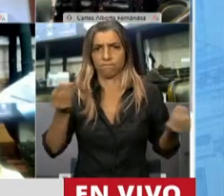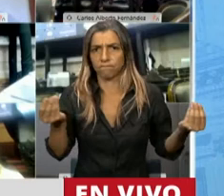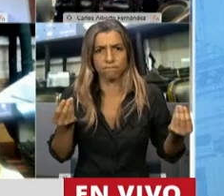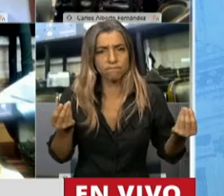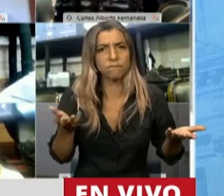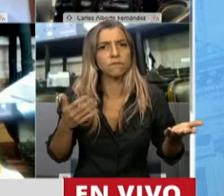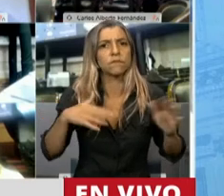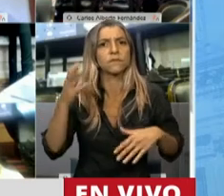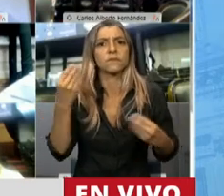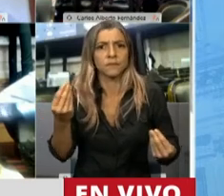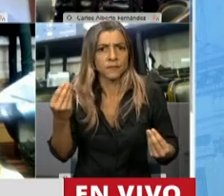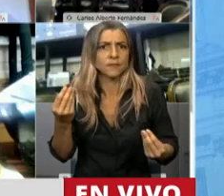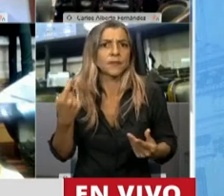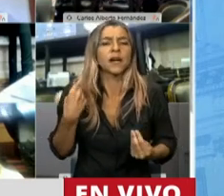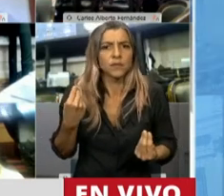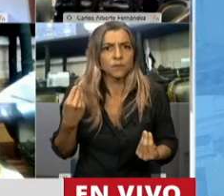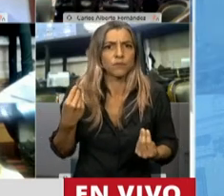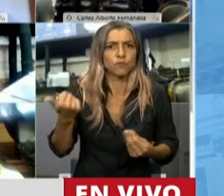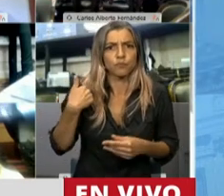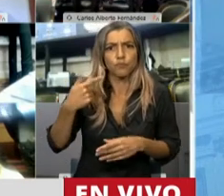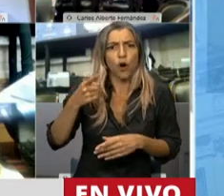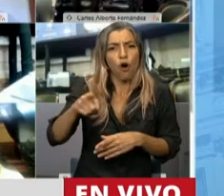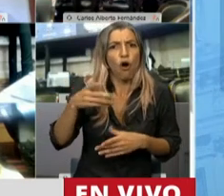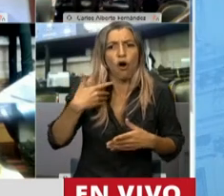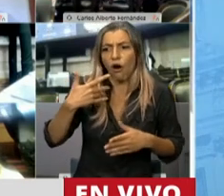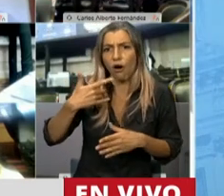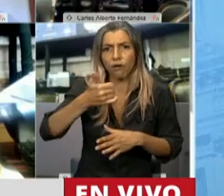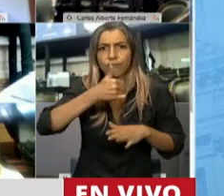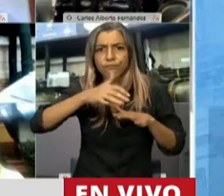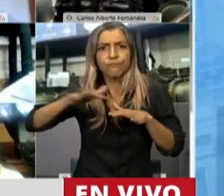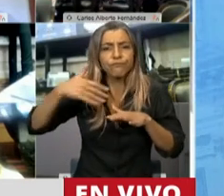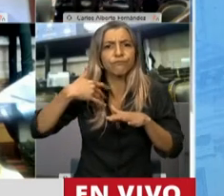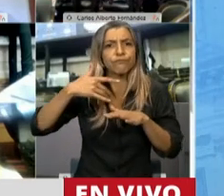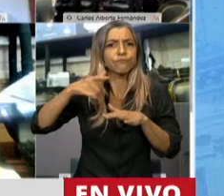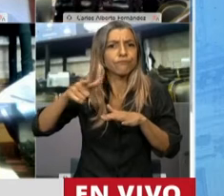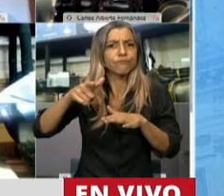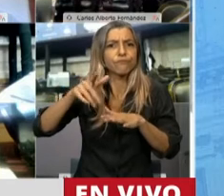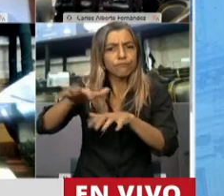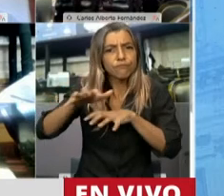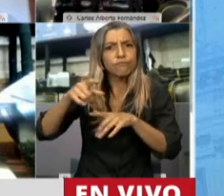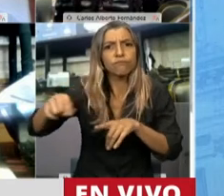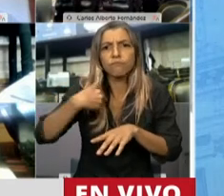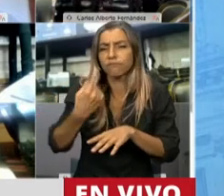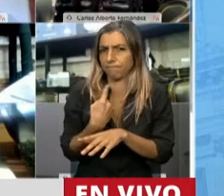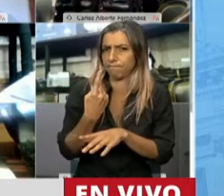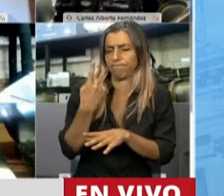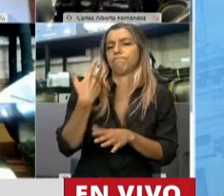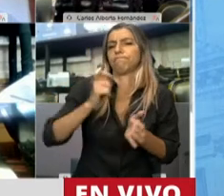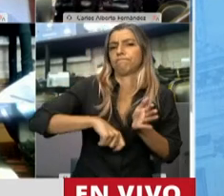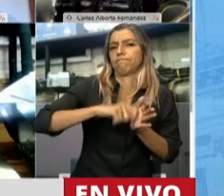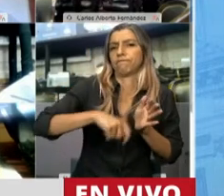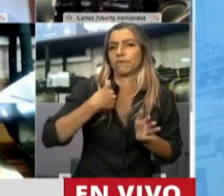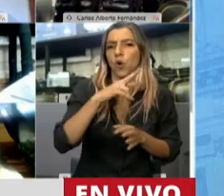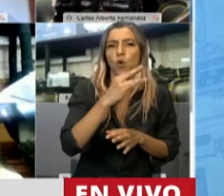base agropecuaria de nuestro país. Este proyecto, insistimos muchas veces en su tratamiento, lo firmamos con la diputada